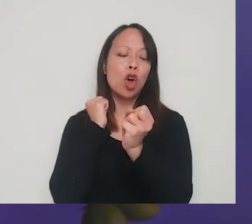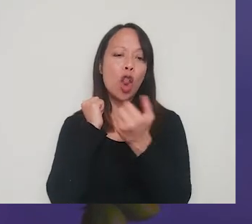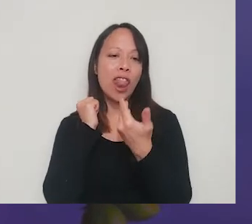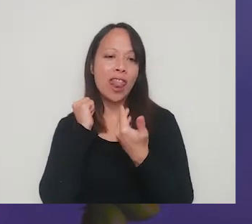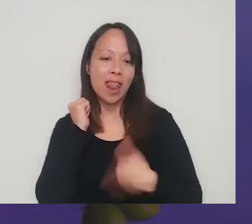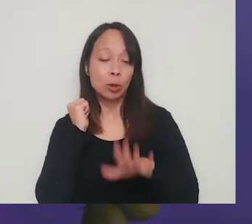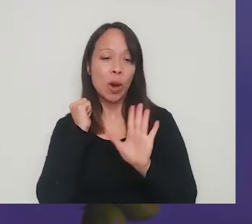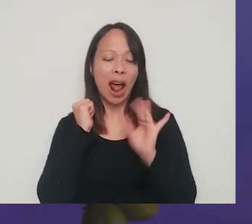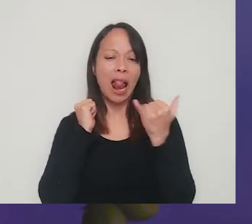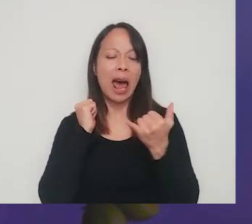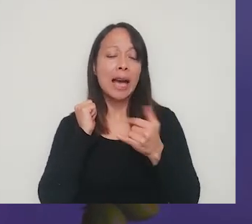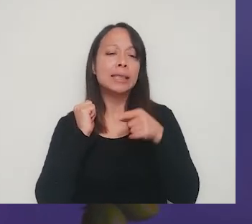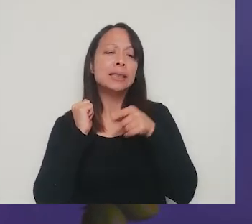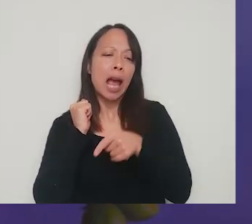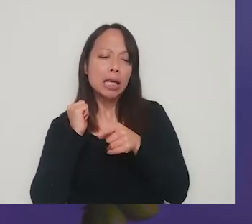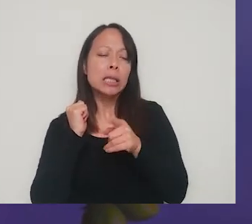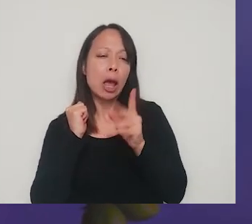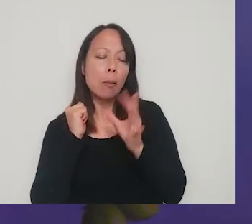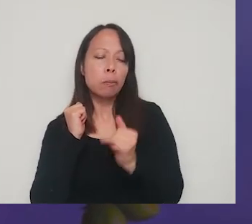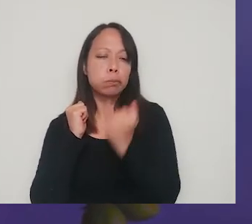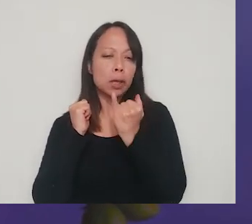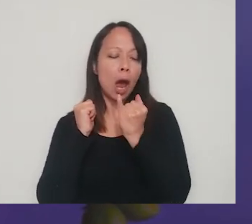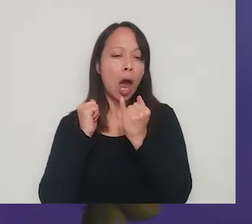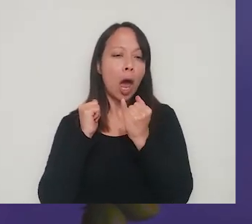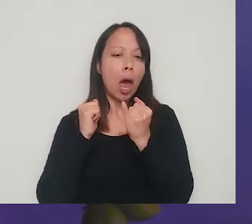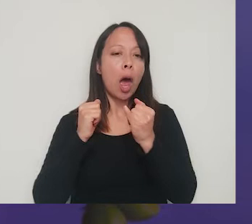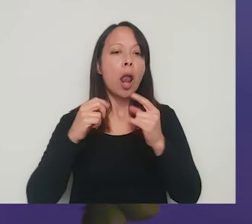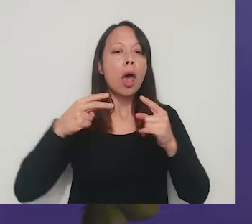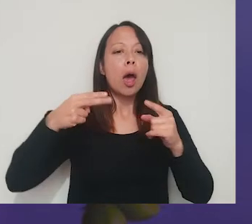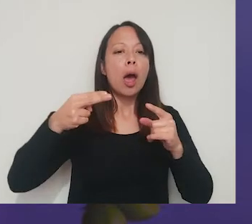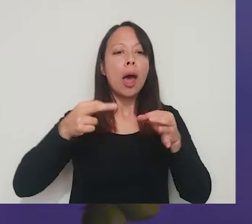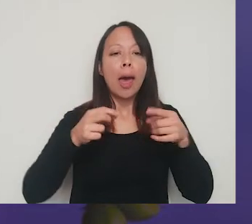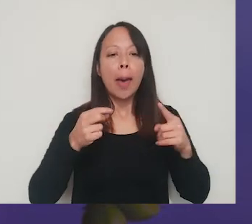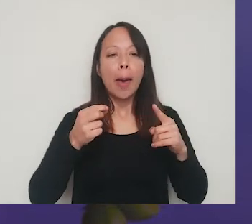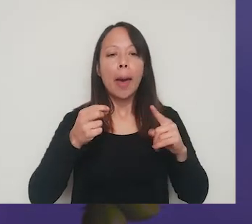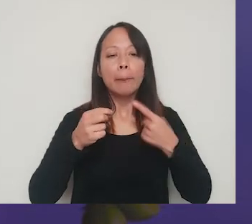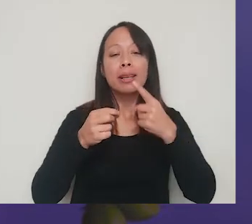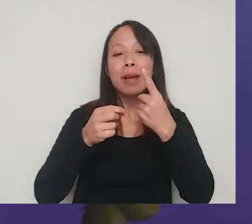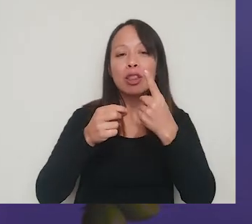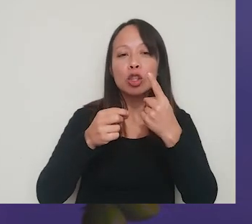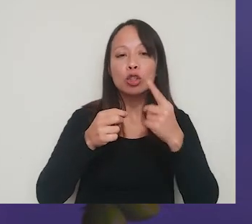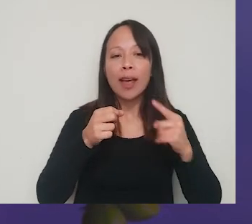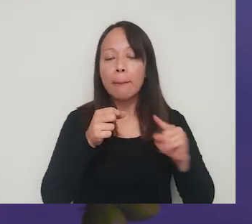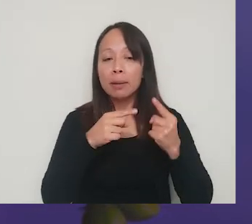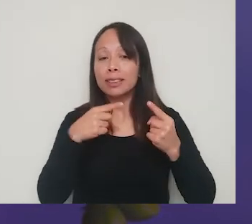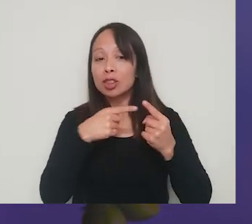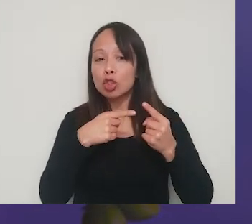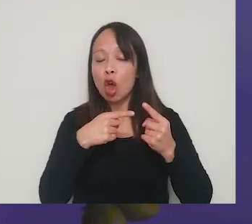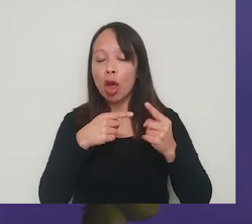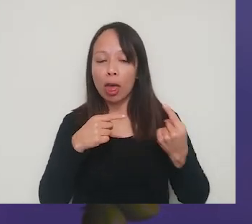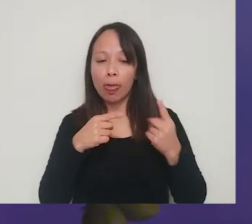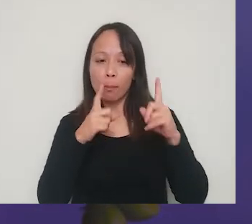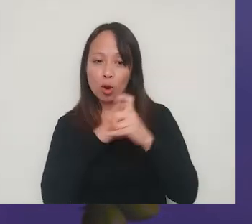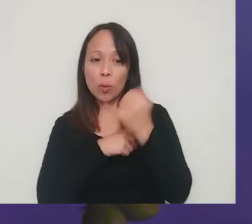contexto se analiza y se advierte que hay un problema en los cromosomas, un problema en los espermatozoides del hombre.